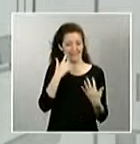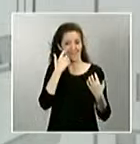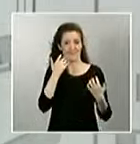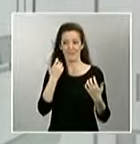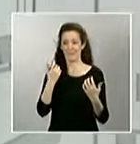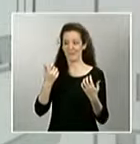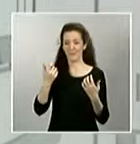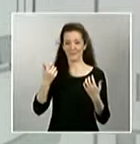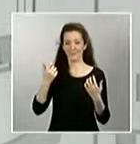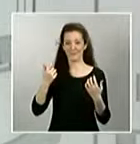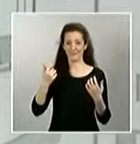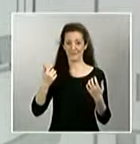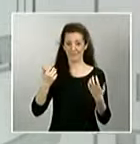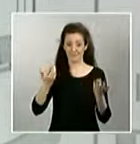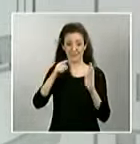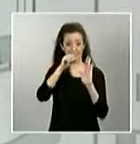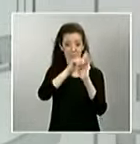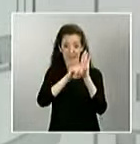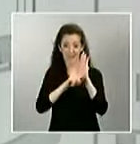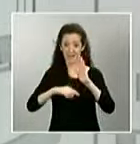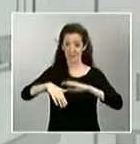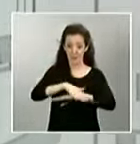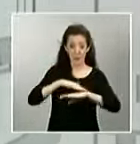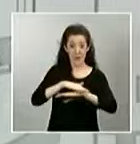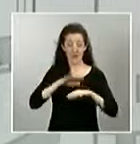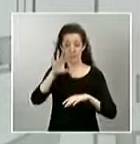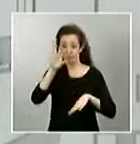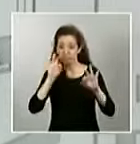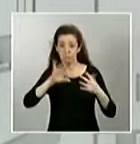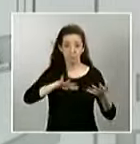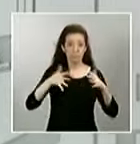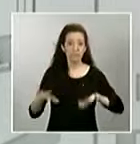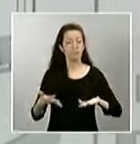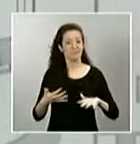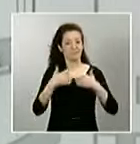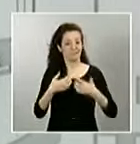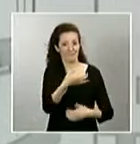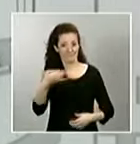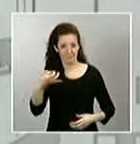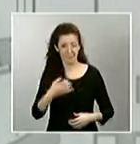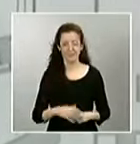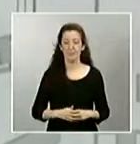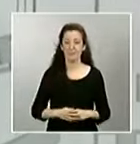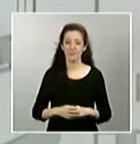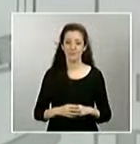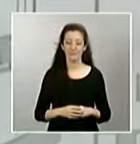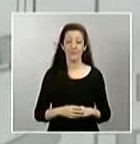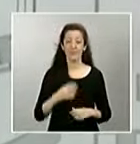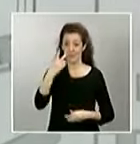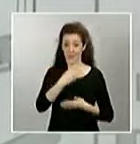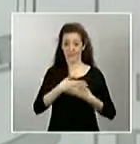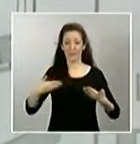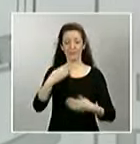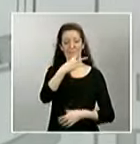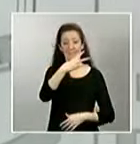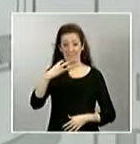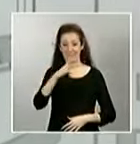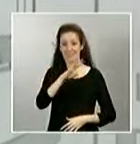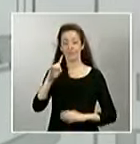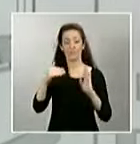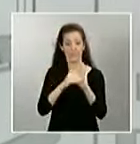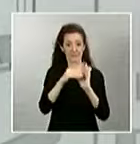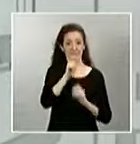puesto en marcha. Y que estas prestaciones, estas 2.331.000 personas que tienen a